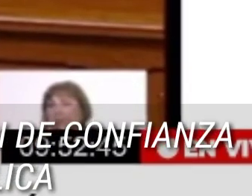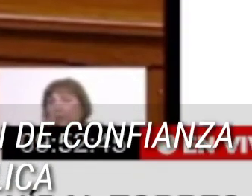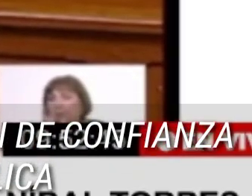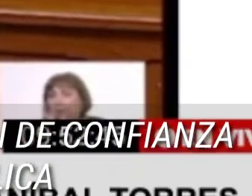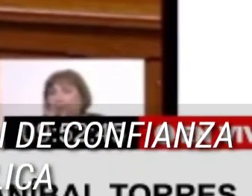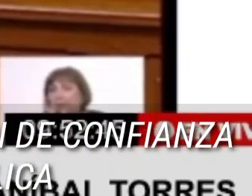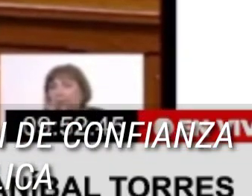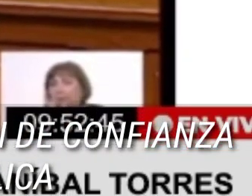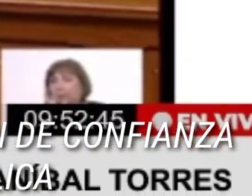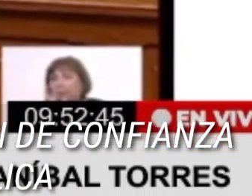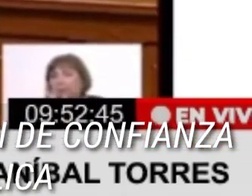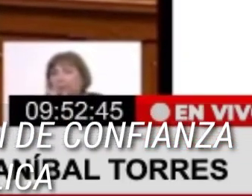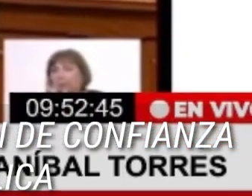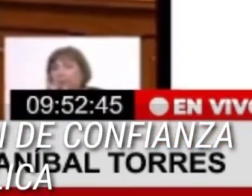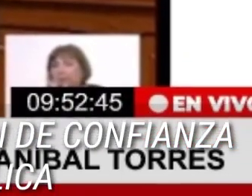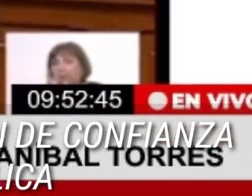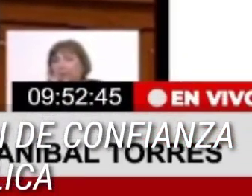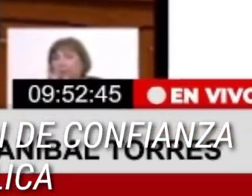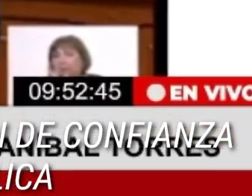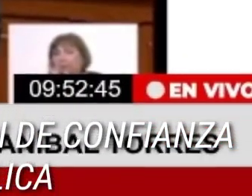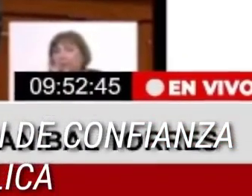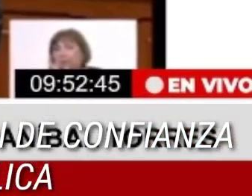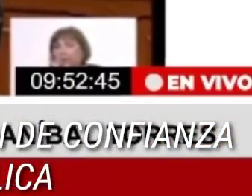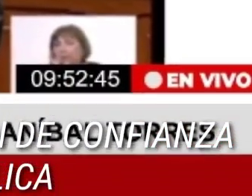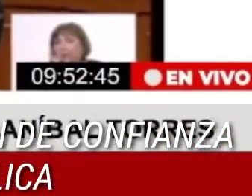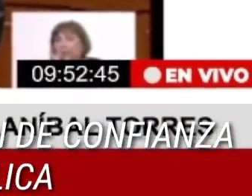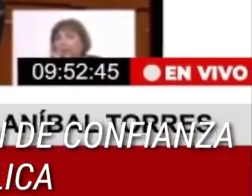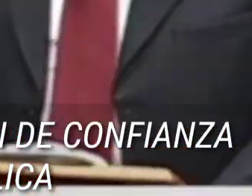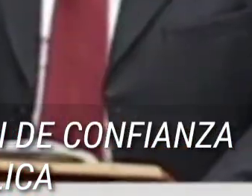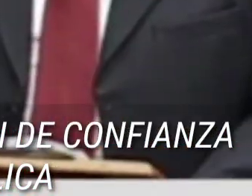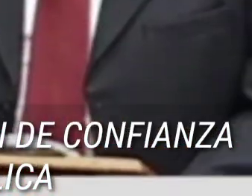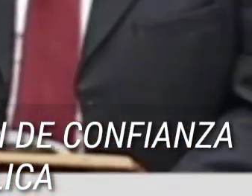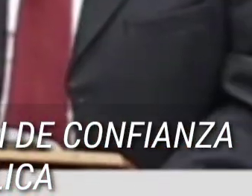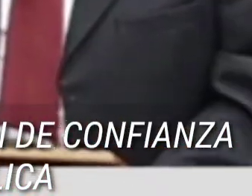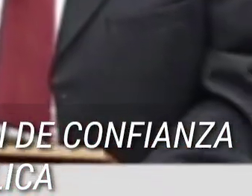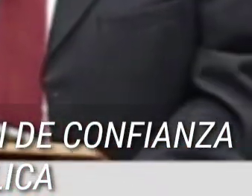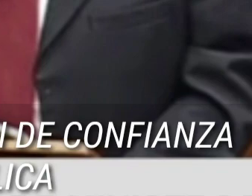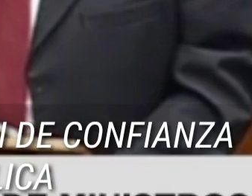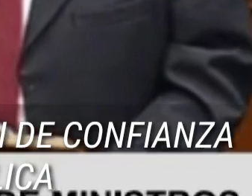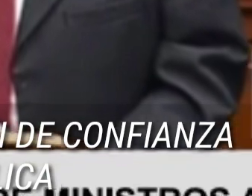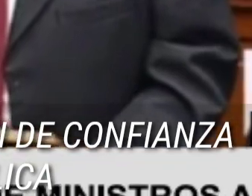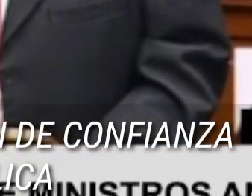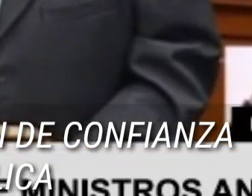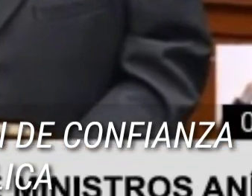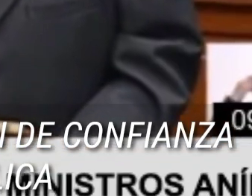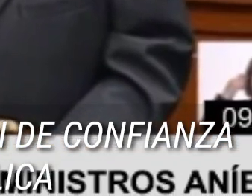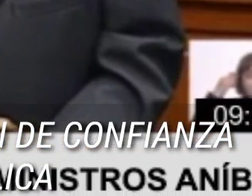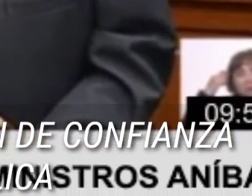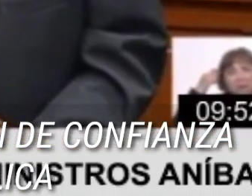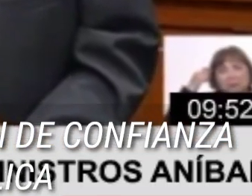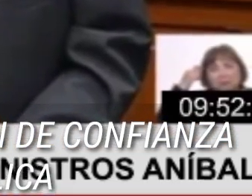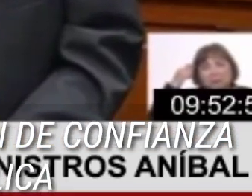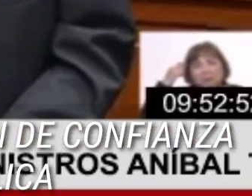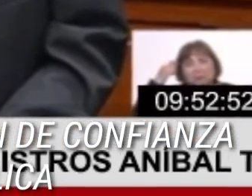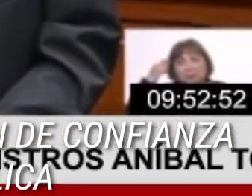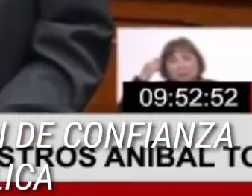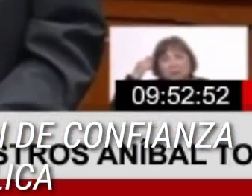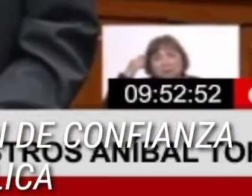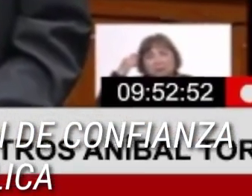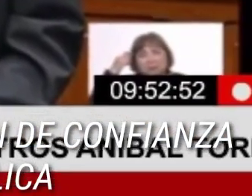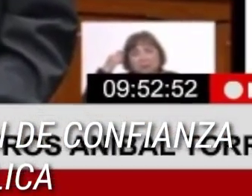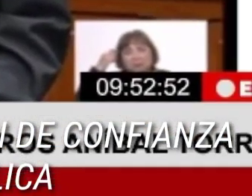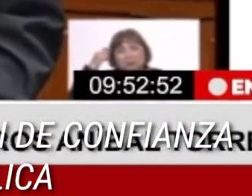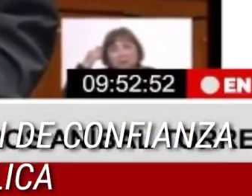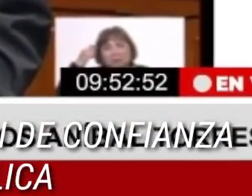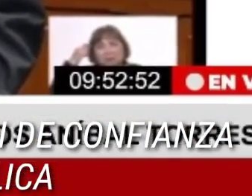sesión del pleno del Congreso mientras esperaba el primer Aníbal Torres junto a su gabinete ministerial cuya asistencia no estaba